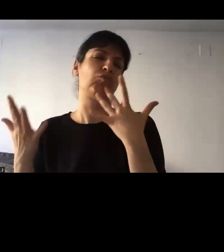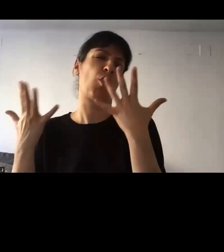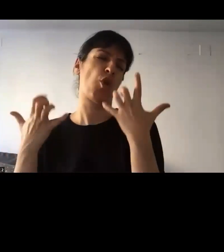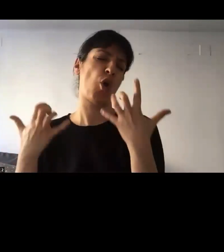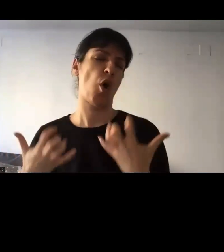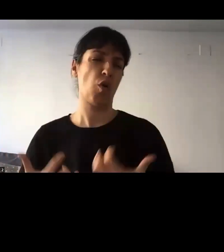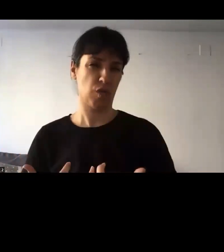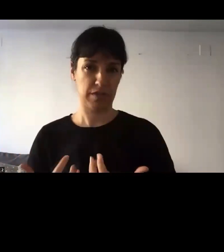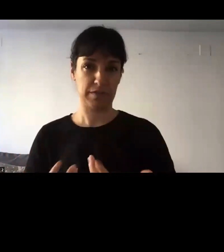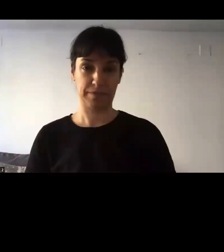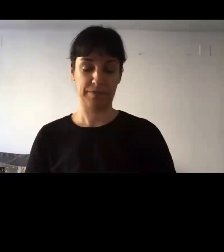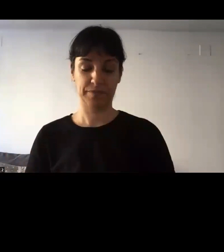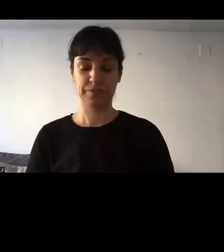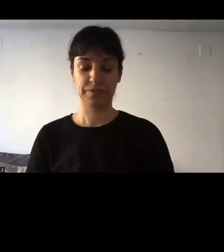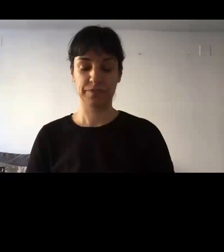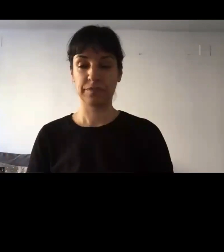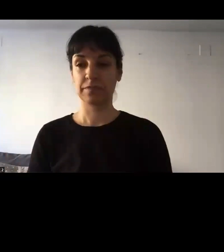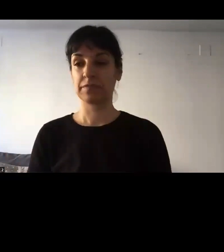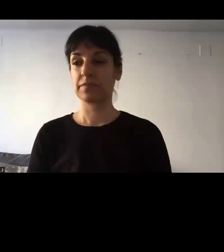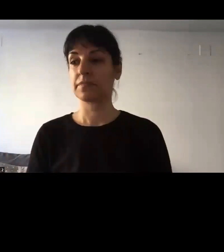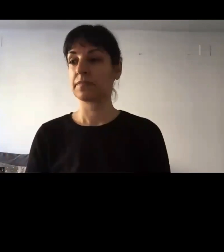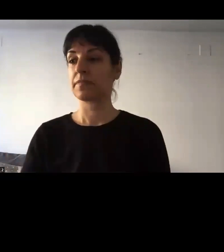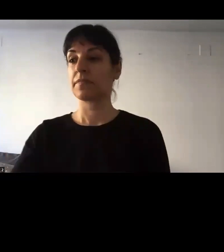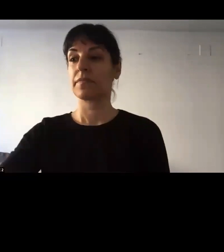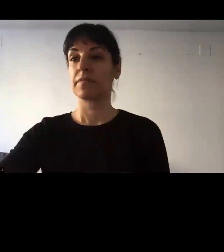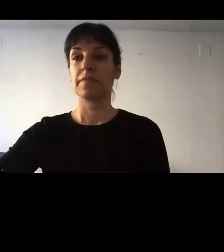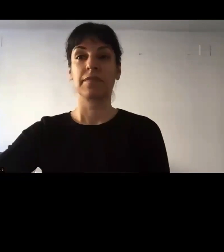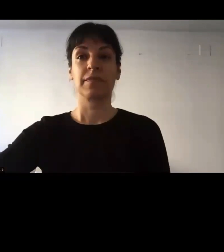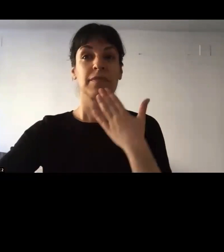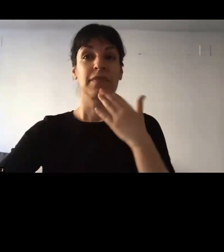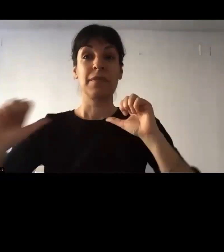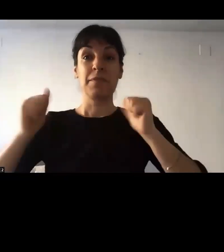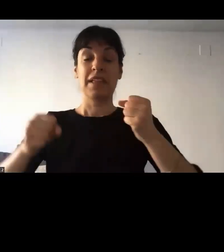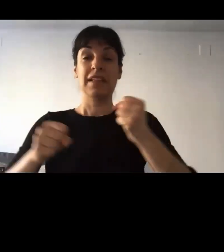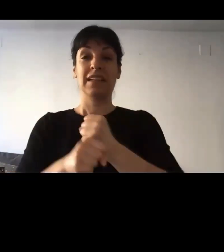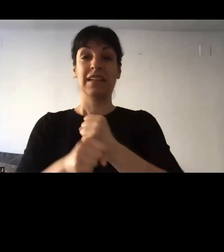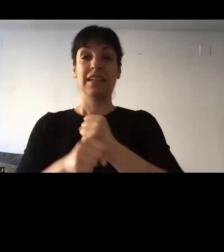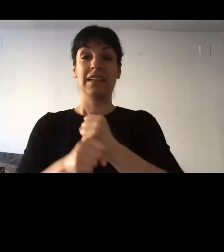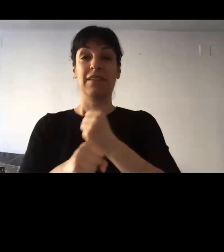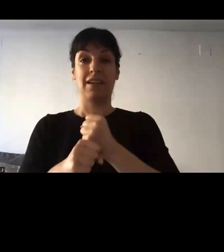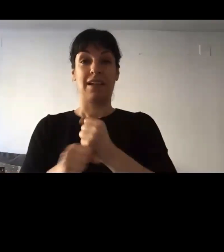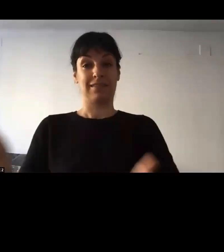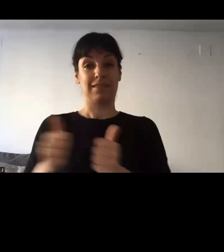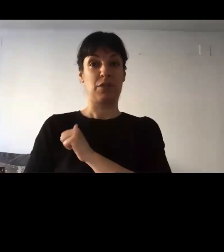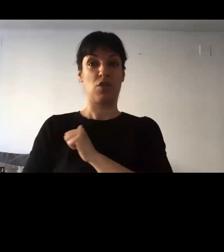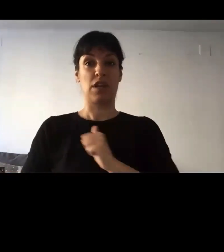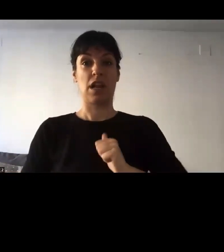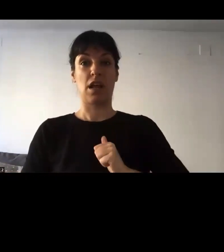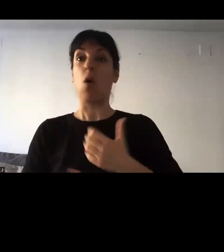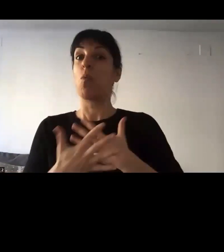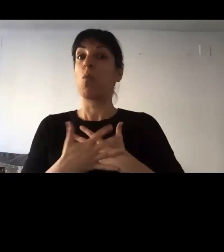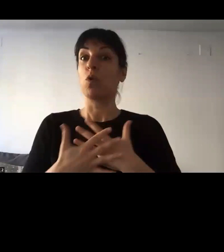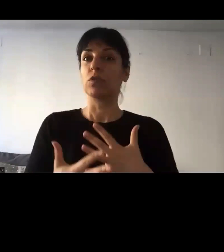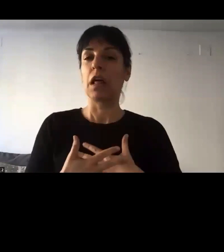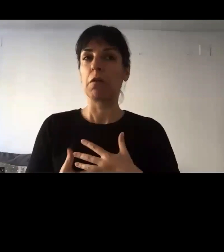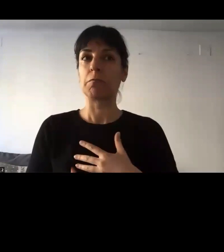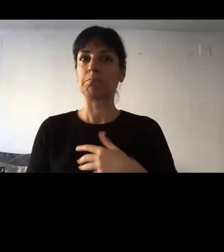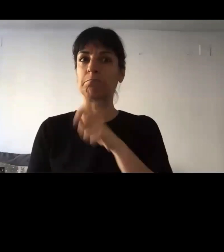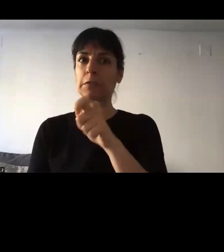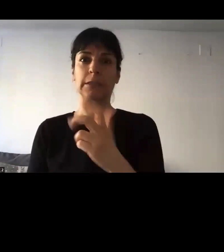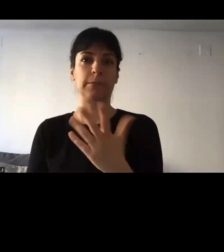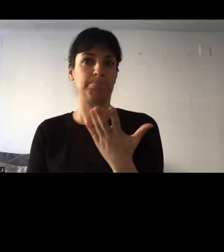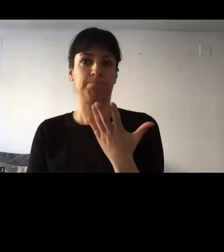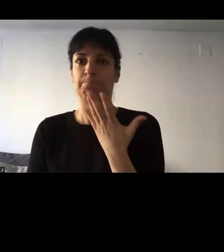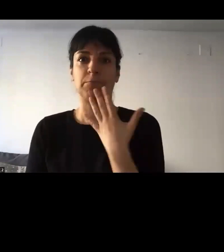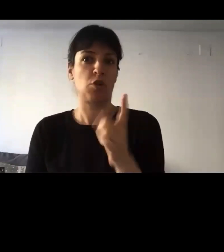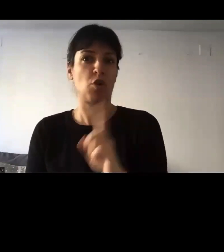hora de entrar en la asistencia personal o en el voluntariado, realmente es con personas desconocidas. Entonces, sí